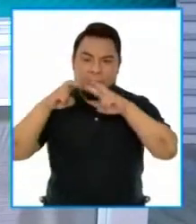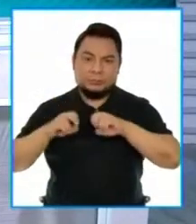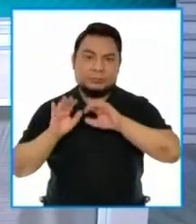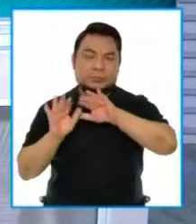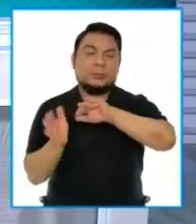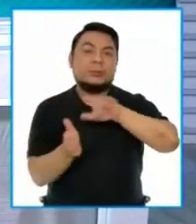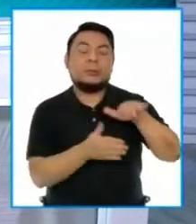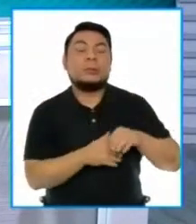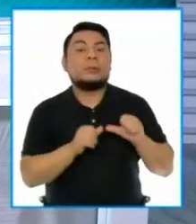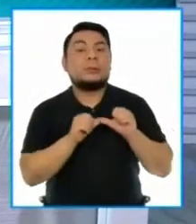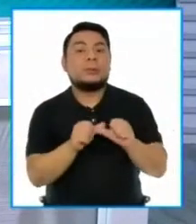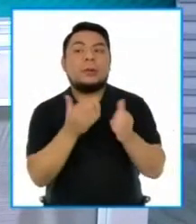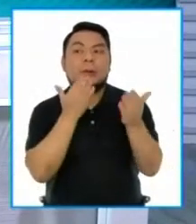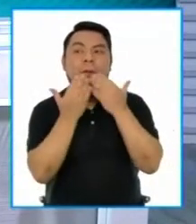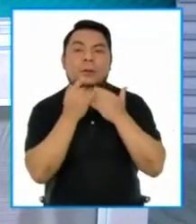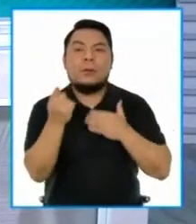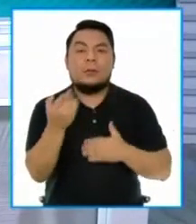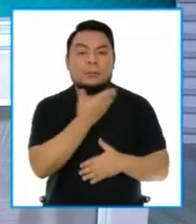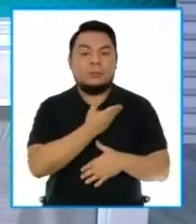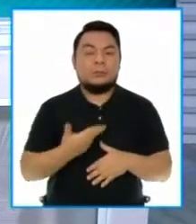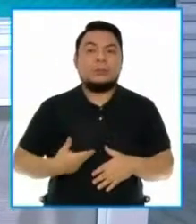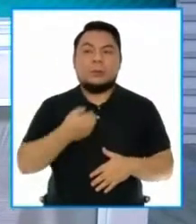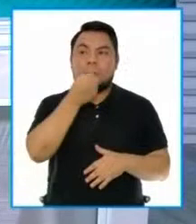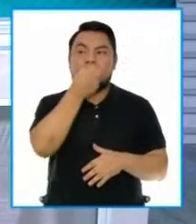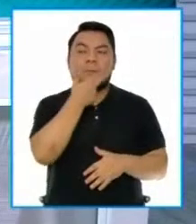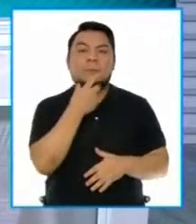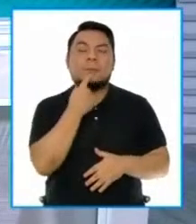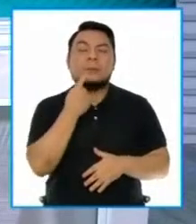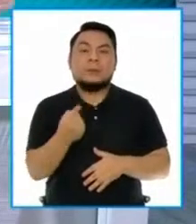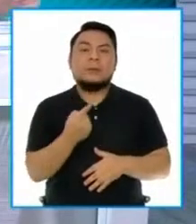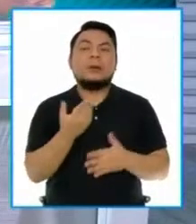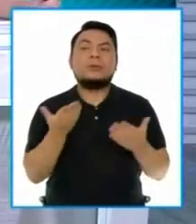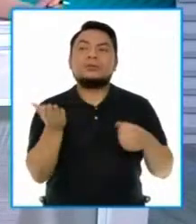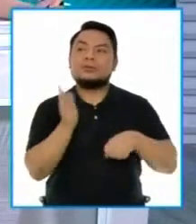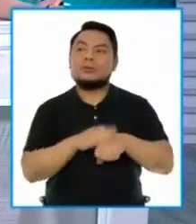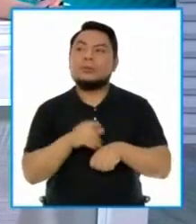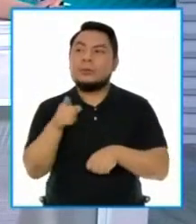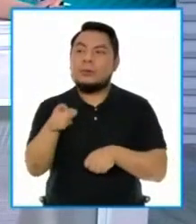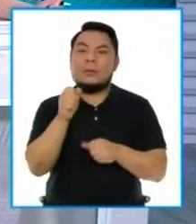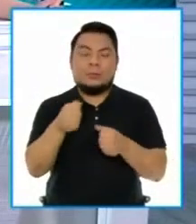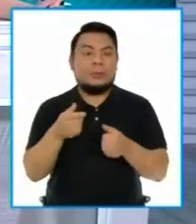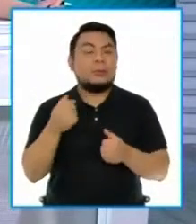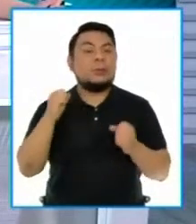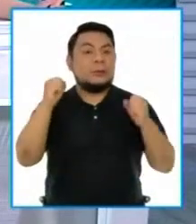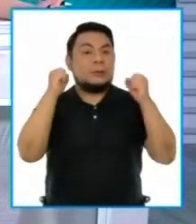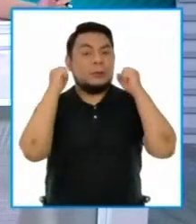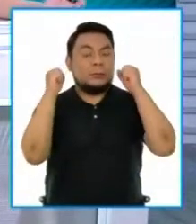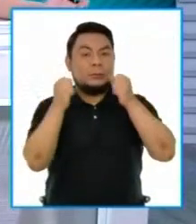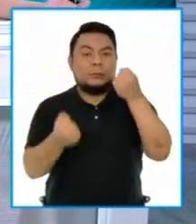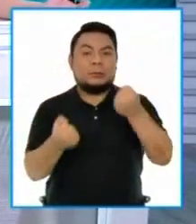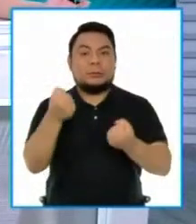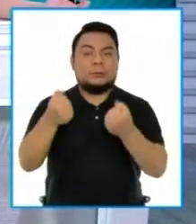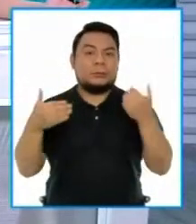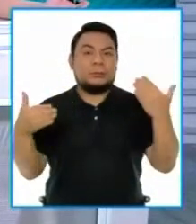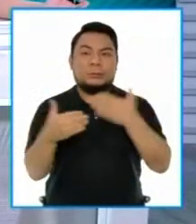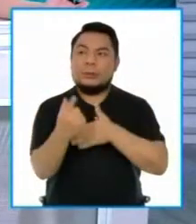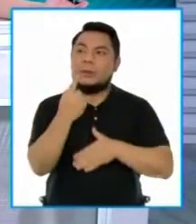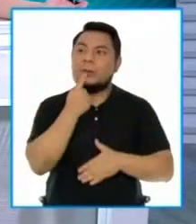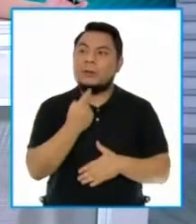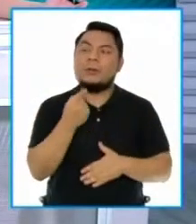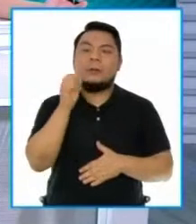Bueno, vamos a seguir. Vamos a hablar ahora del presidente Francisco Sagasti, que se pronunció sobre el paro nacional de transportistas y